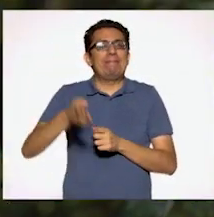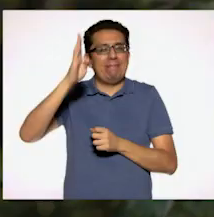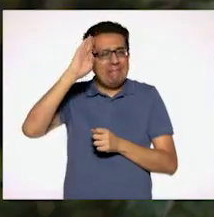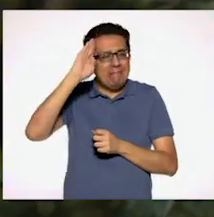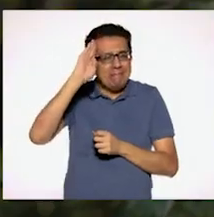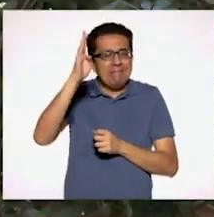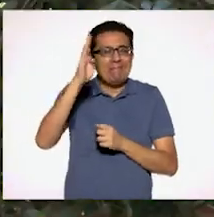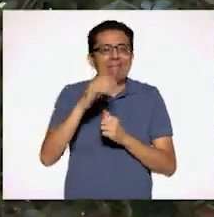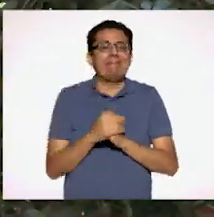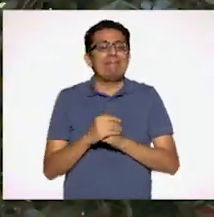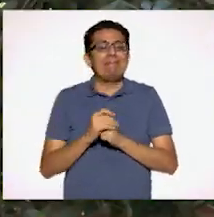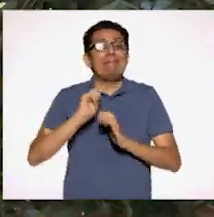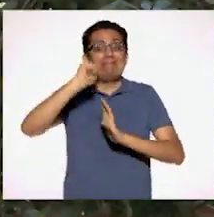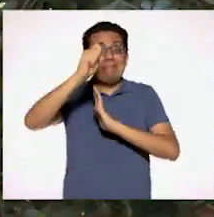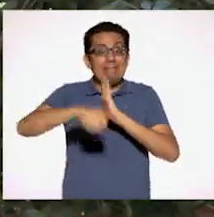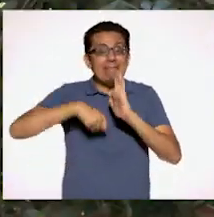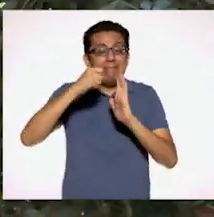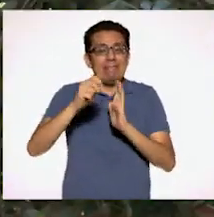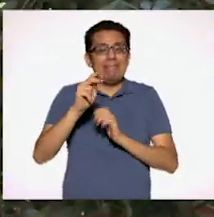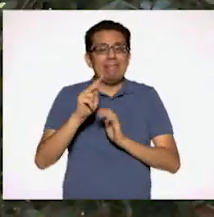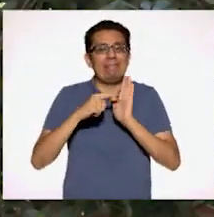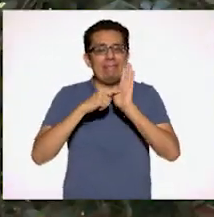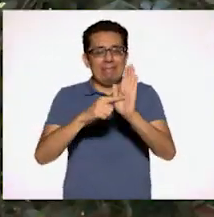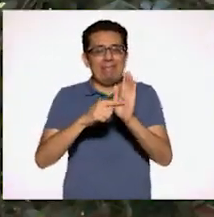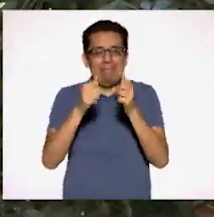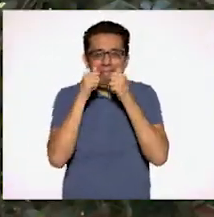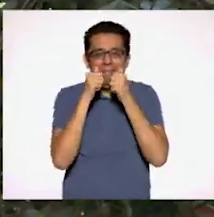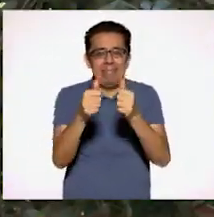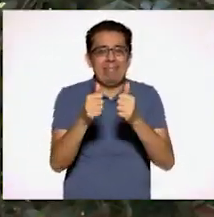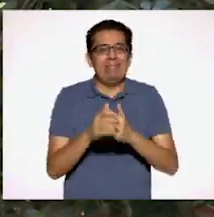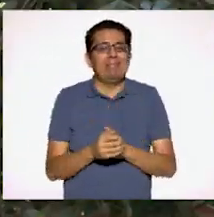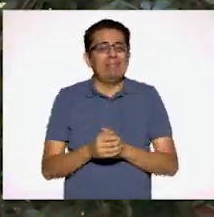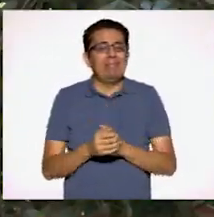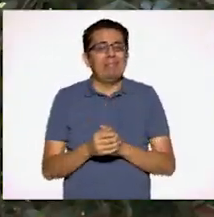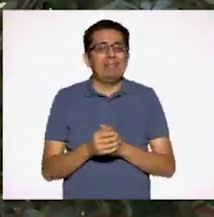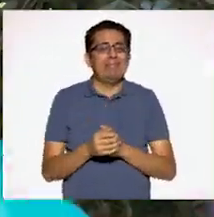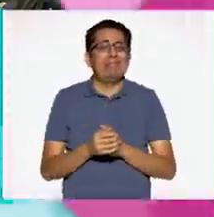¡Hola! ¡Vamos a ver el siguiente video!